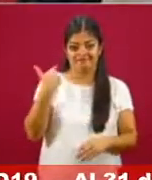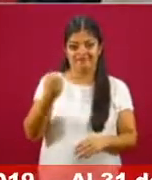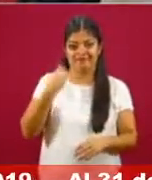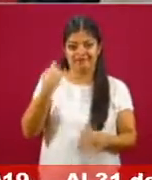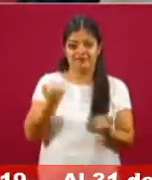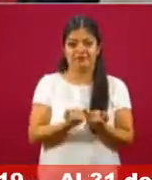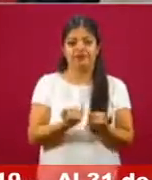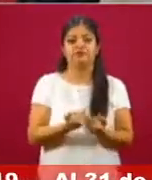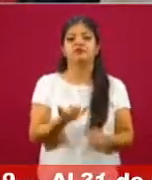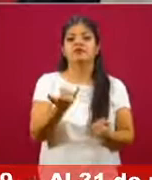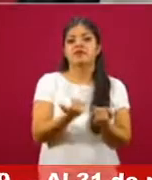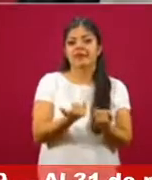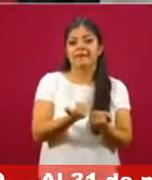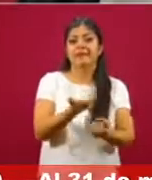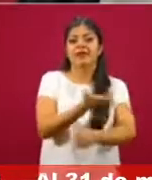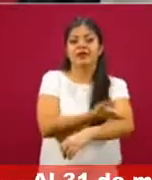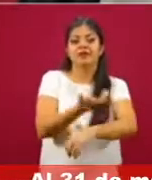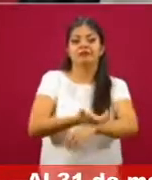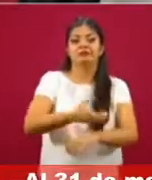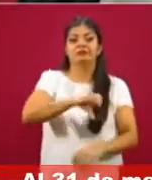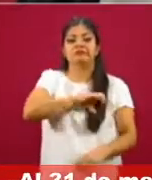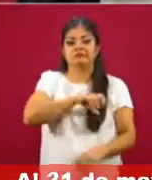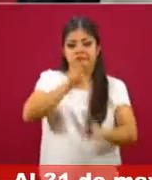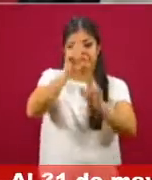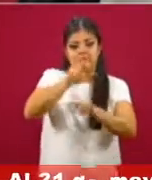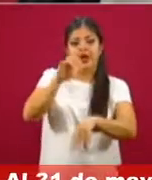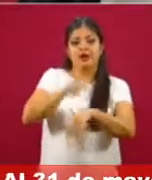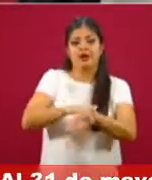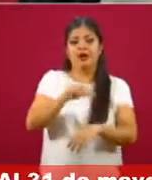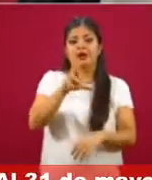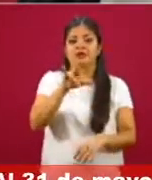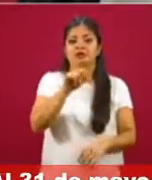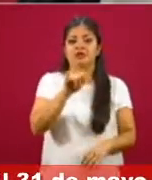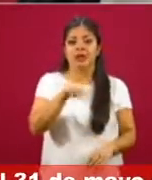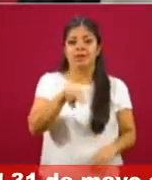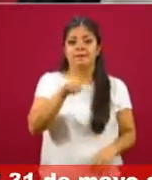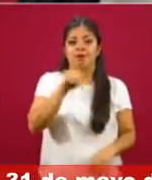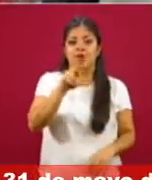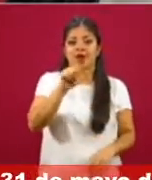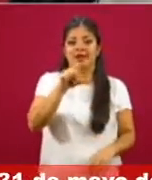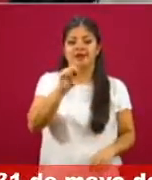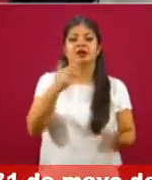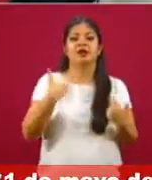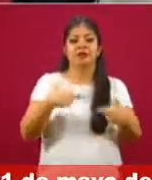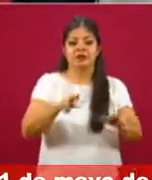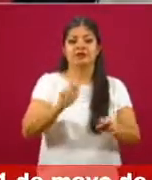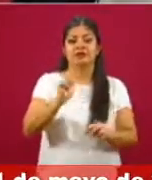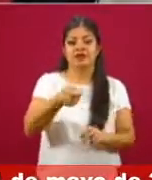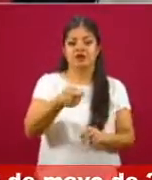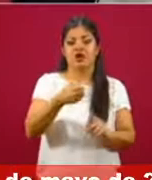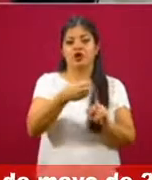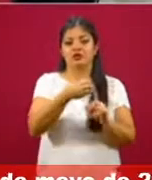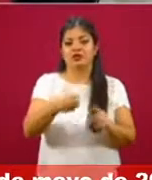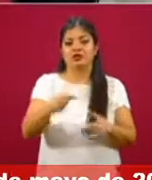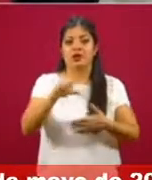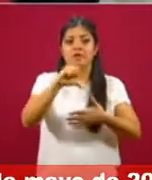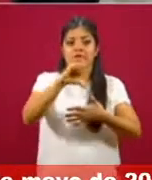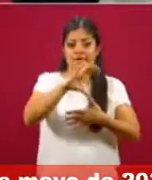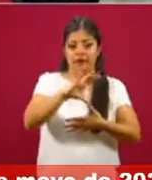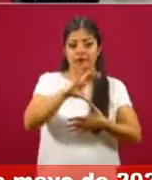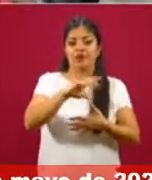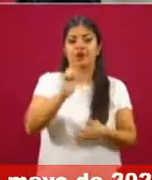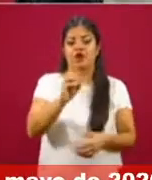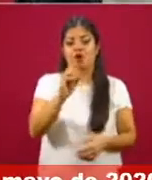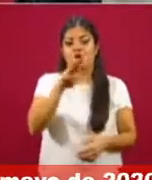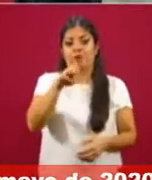Y nos acompaña también nuestro muy querido y respetado amigo Cristian Morales, quien es el representante de la Organización Panamericana de la Salud, Organización Mundial